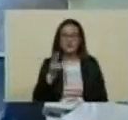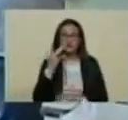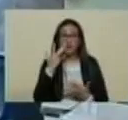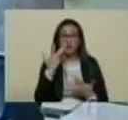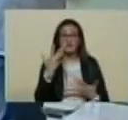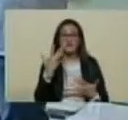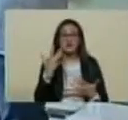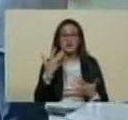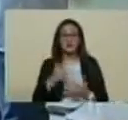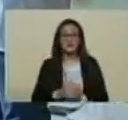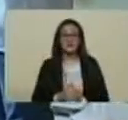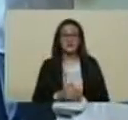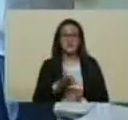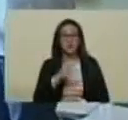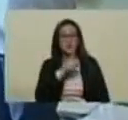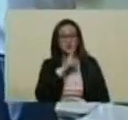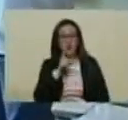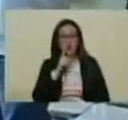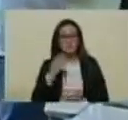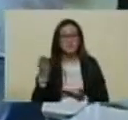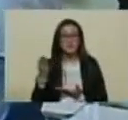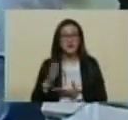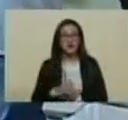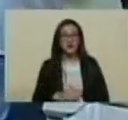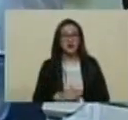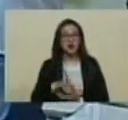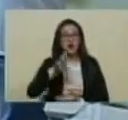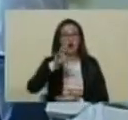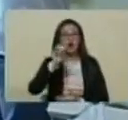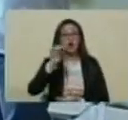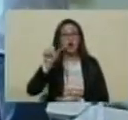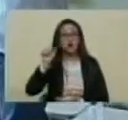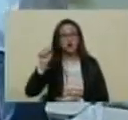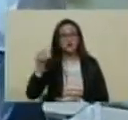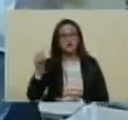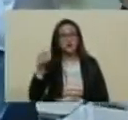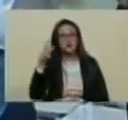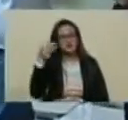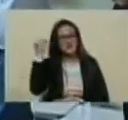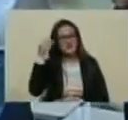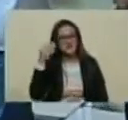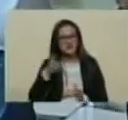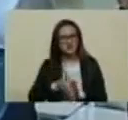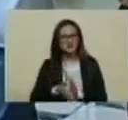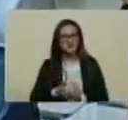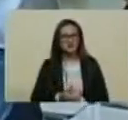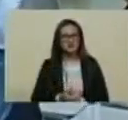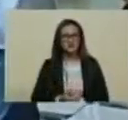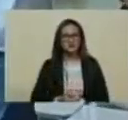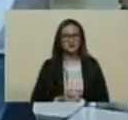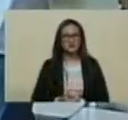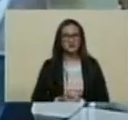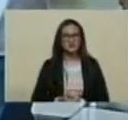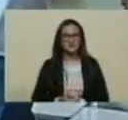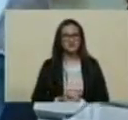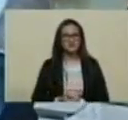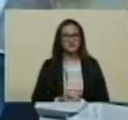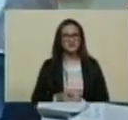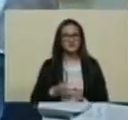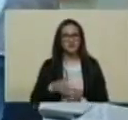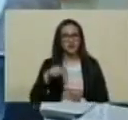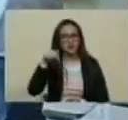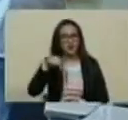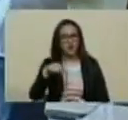en cadena nacional. ¿Cuál es su nombre? Rosa Josefina David. ¿Qué piensa, qué aspectos del día de